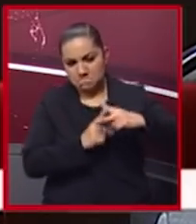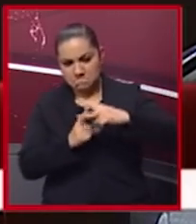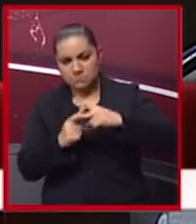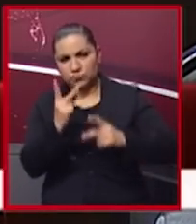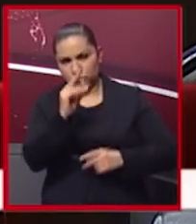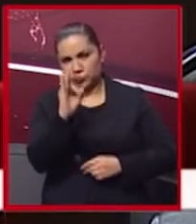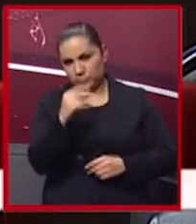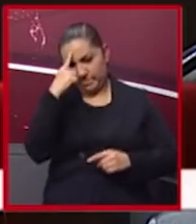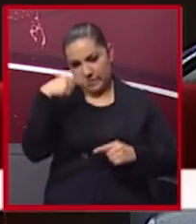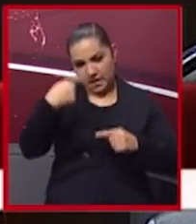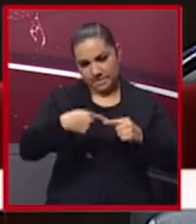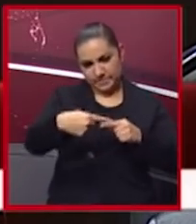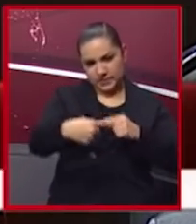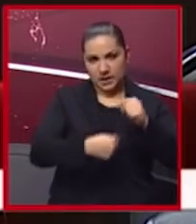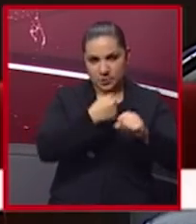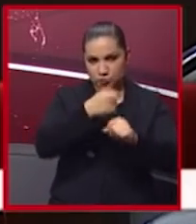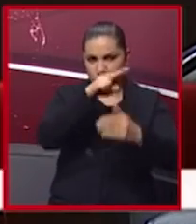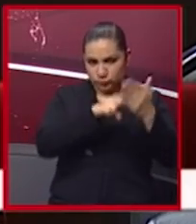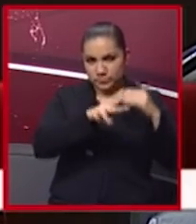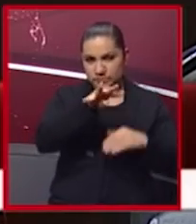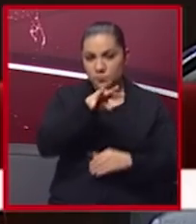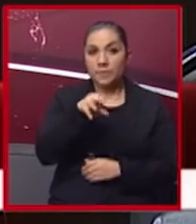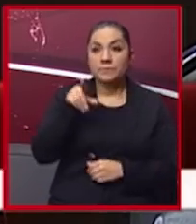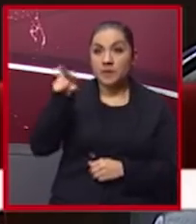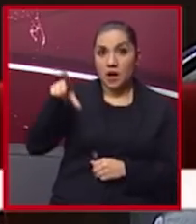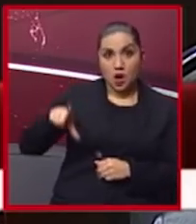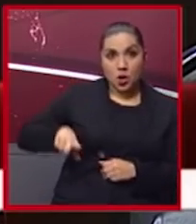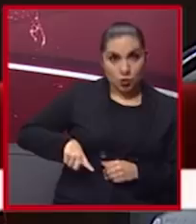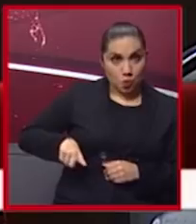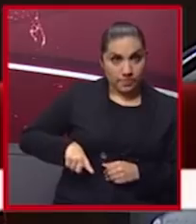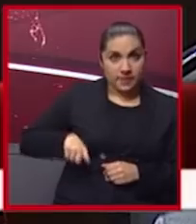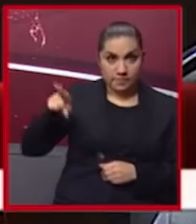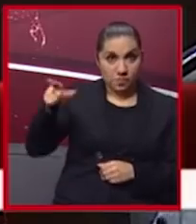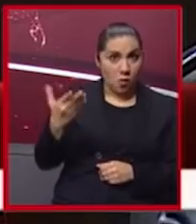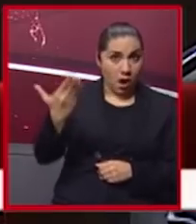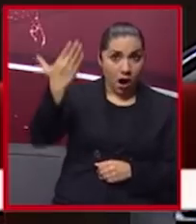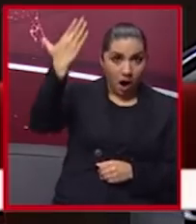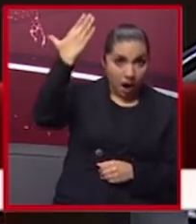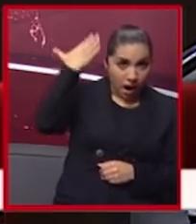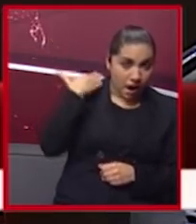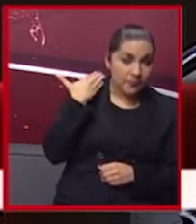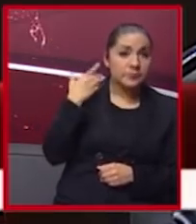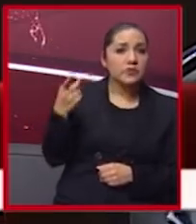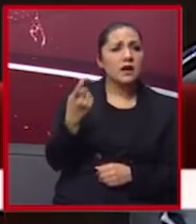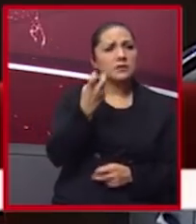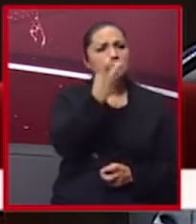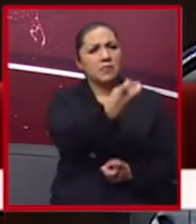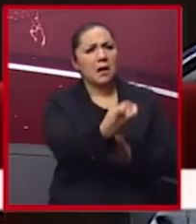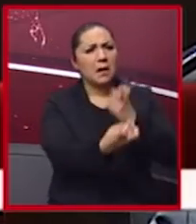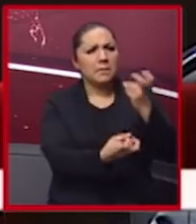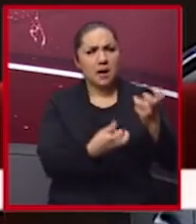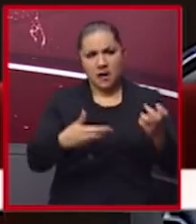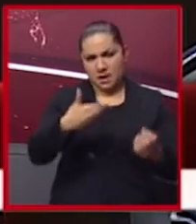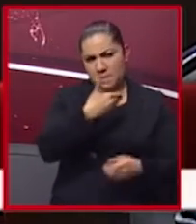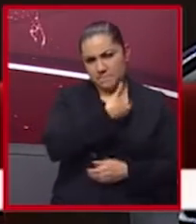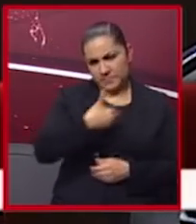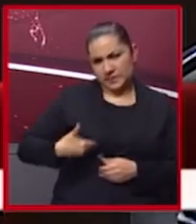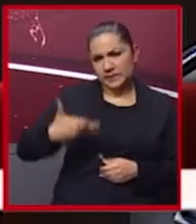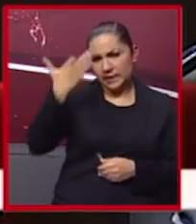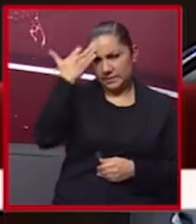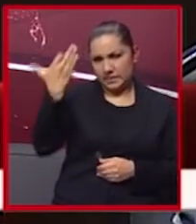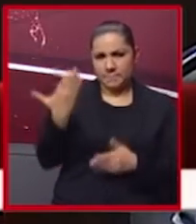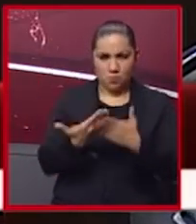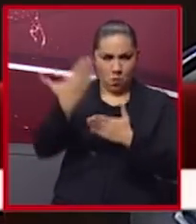nuevo gobierno había calificado este nivel en el promedio de la pasada administración de